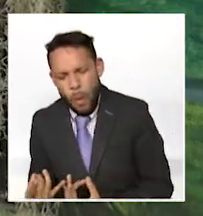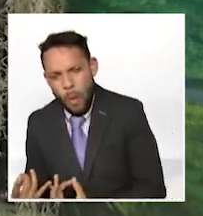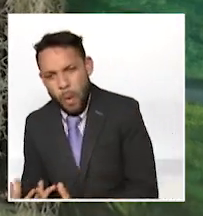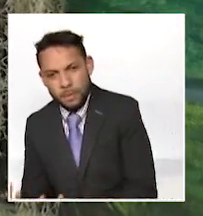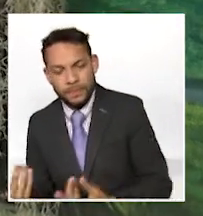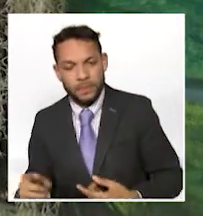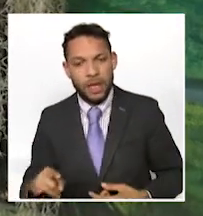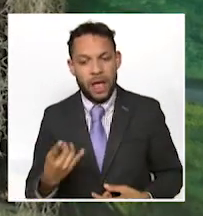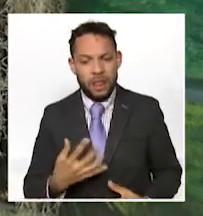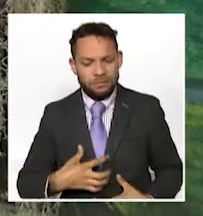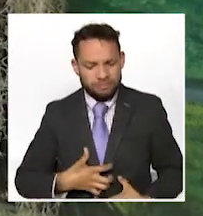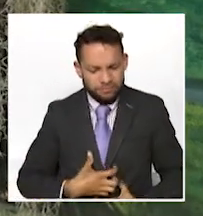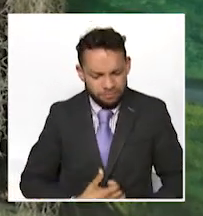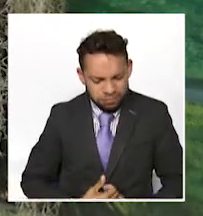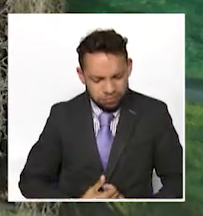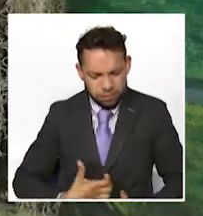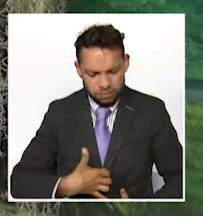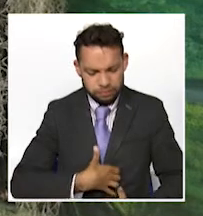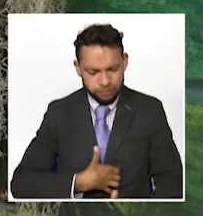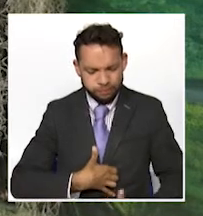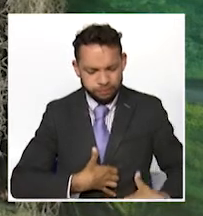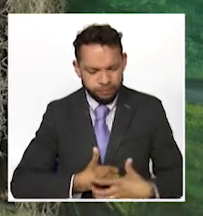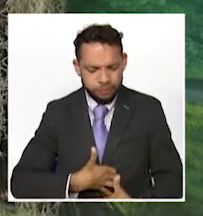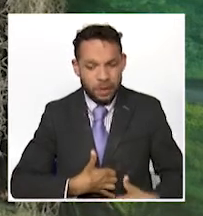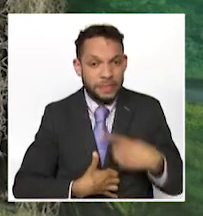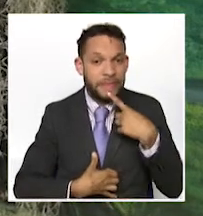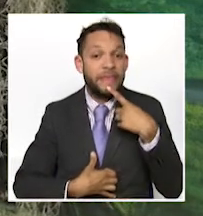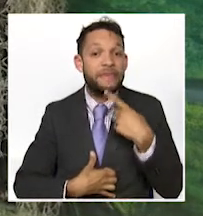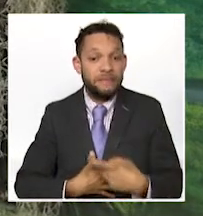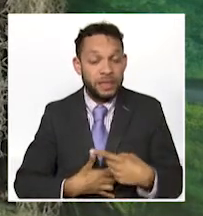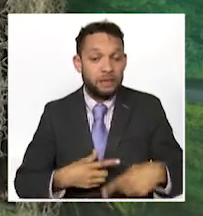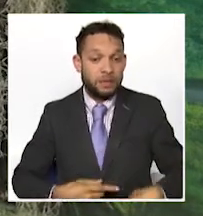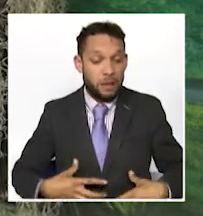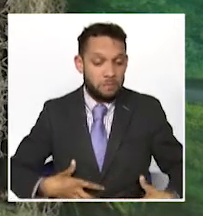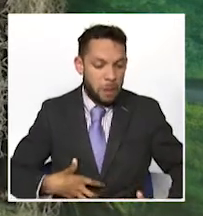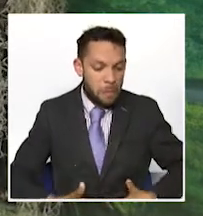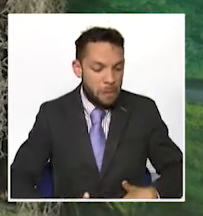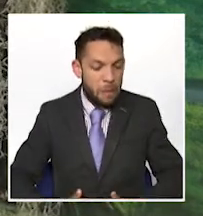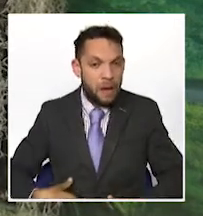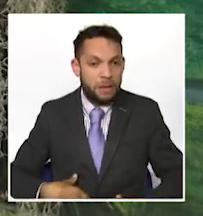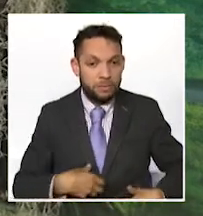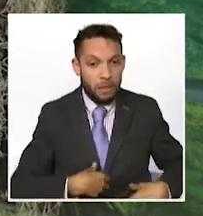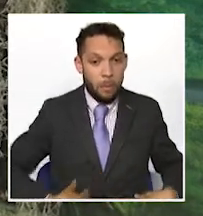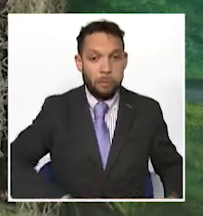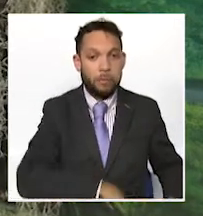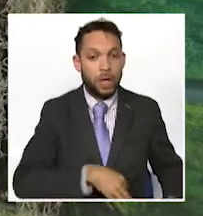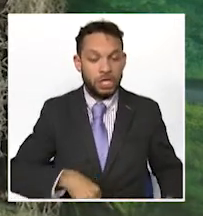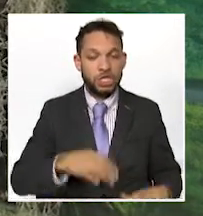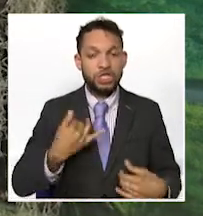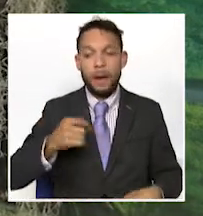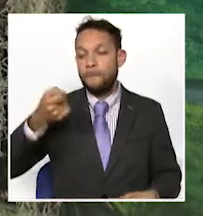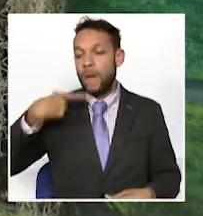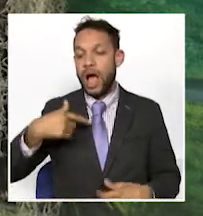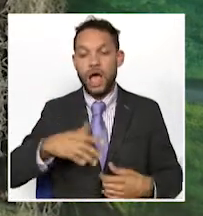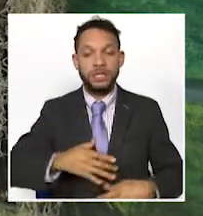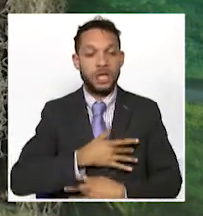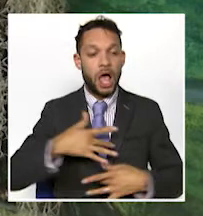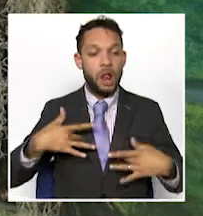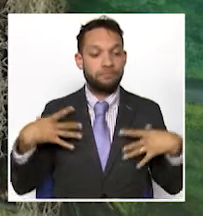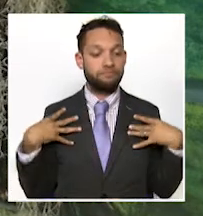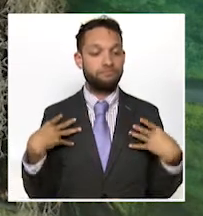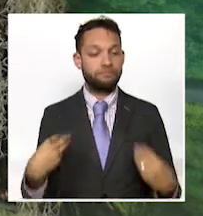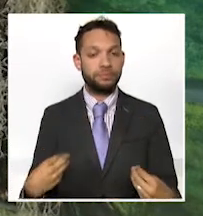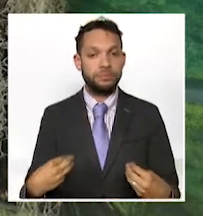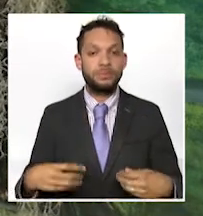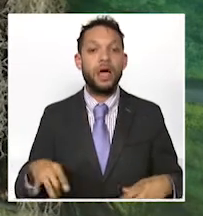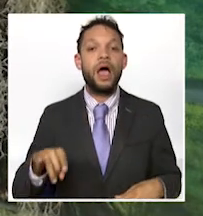problema digestivo. Y en el abdomen, tantas cosas que hay en el abdomen para decir, pues entonces me tomo una buscapina y se me quita el dolor. ¿Qué tal